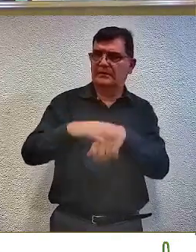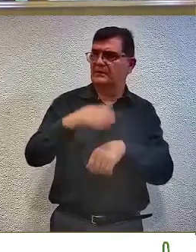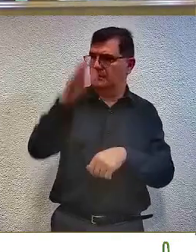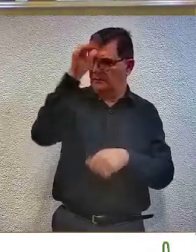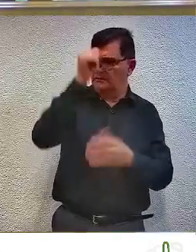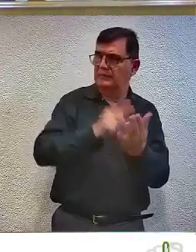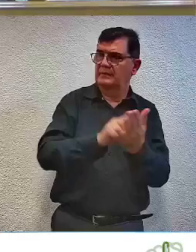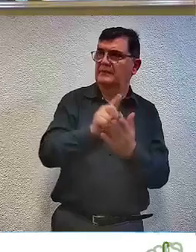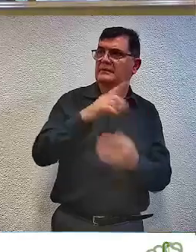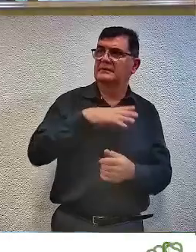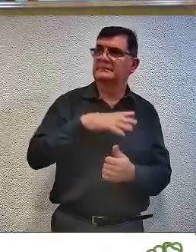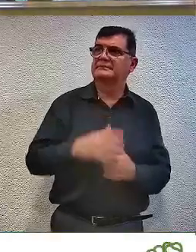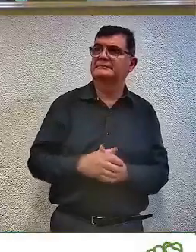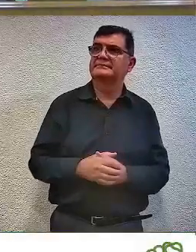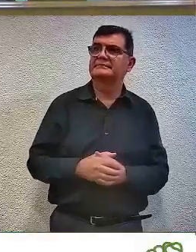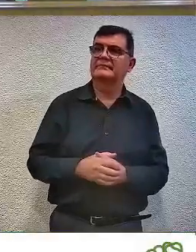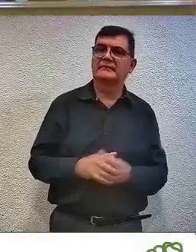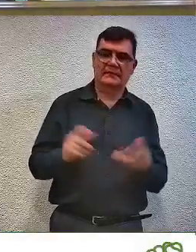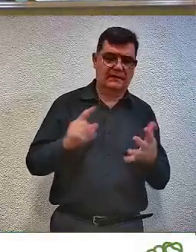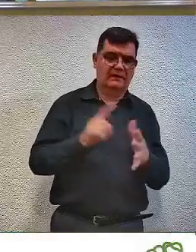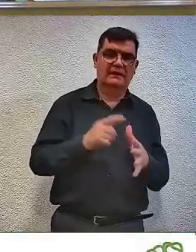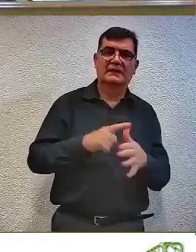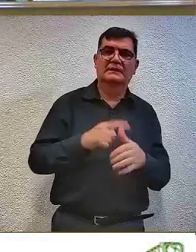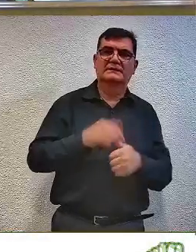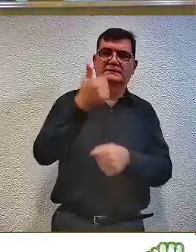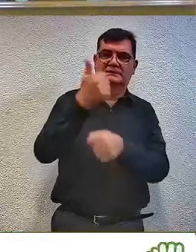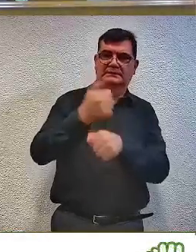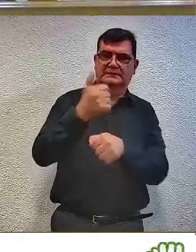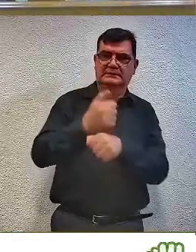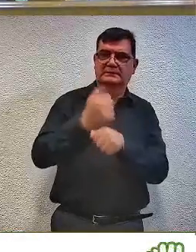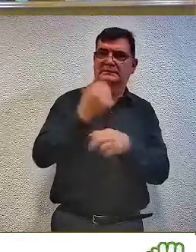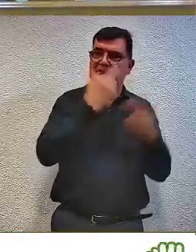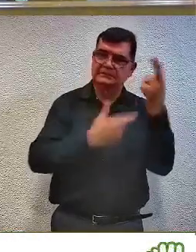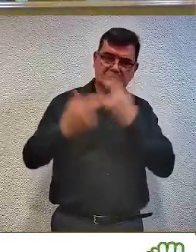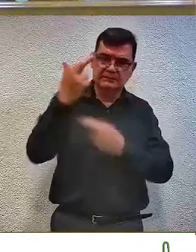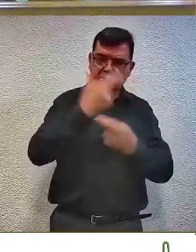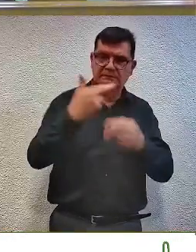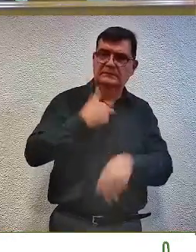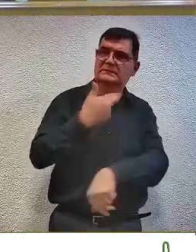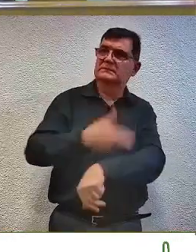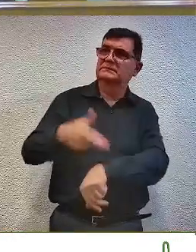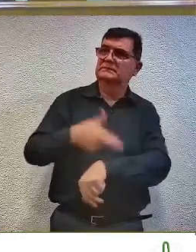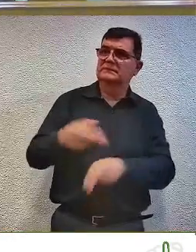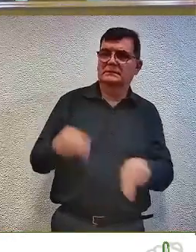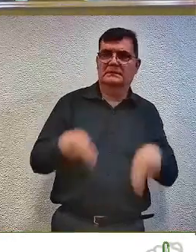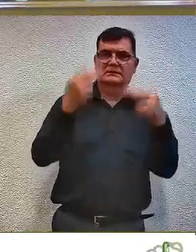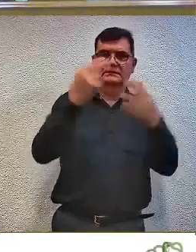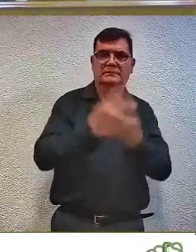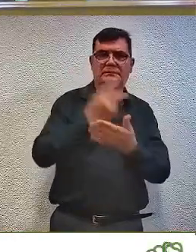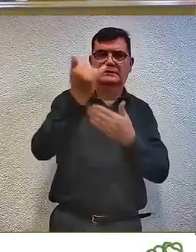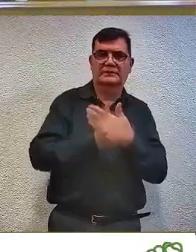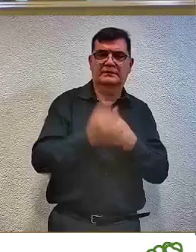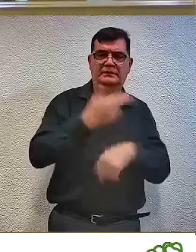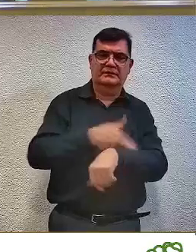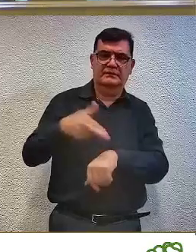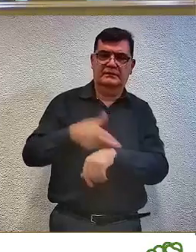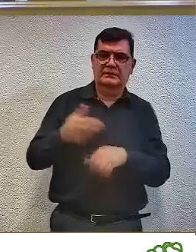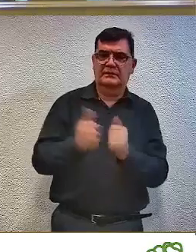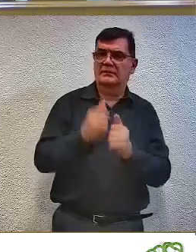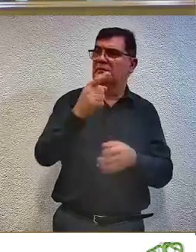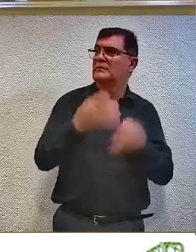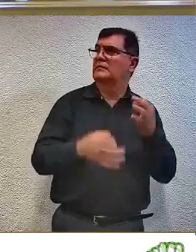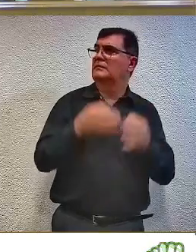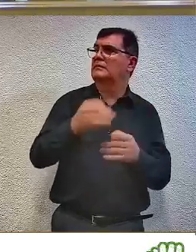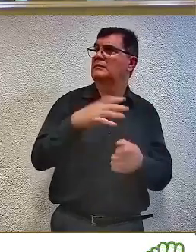derecho corresponda. El sexto asunto listado para analizar y resolver se trata del proyecto de resolución relativo al juicio